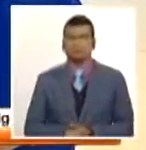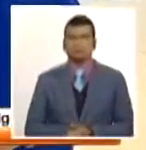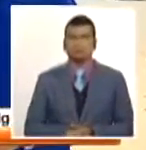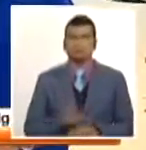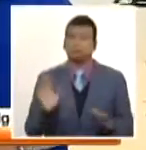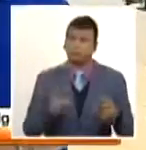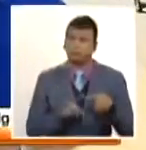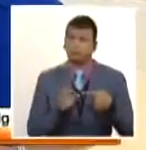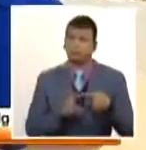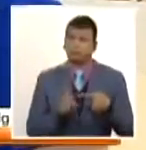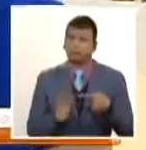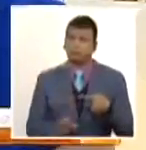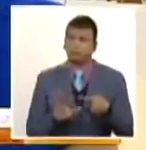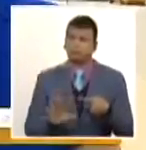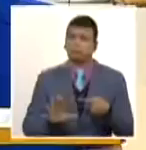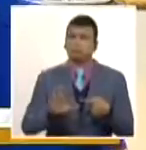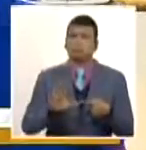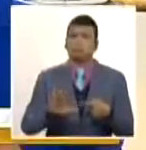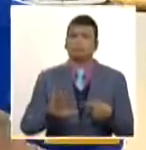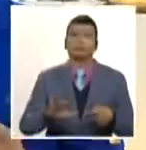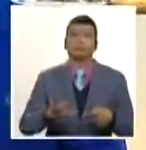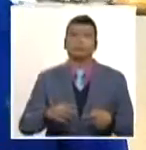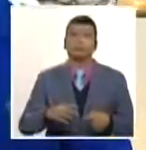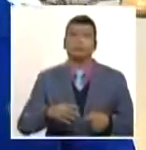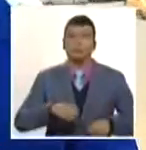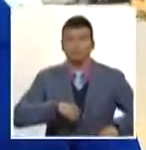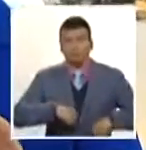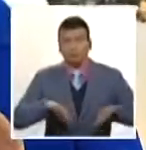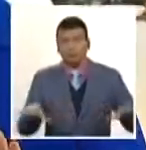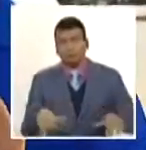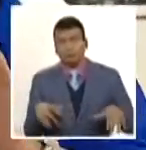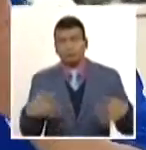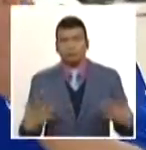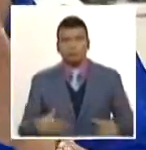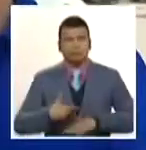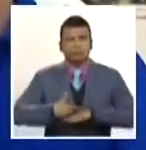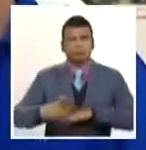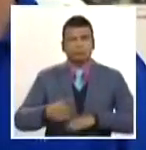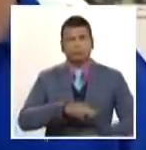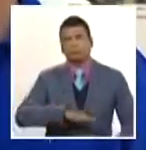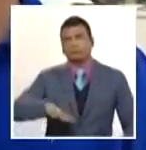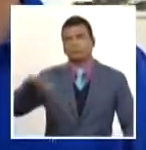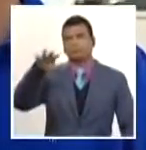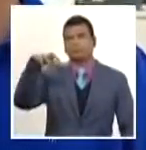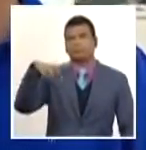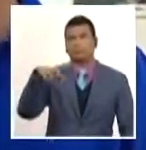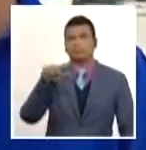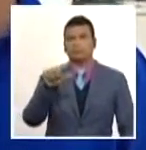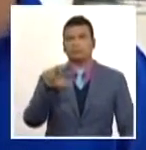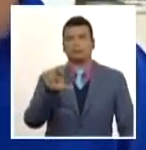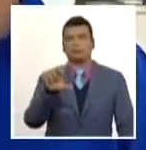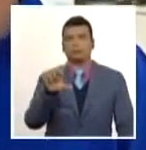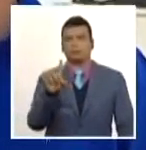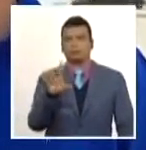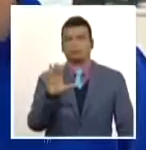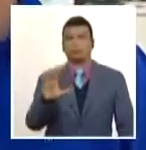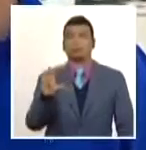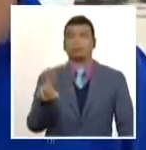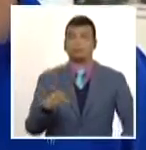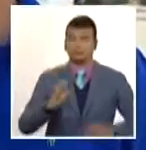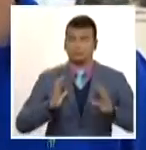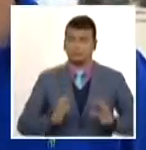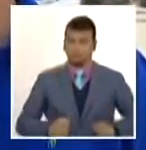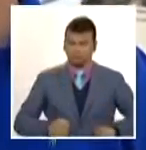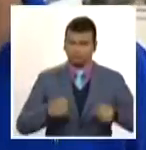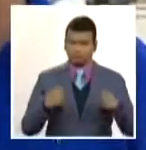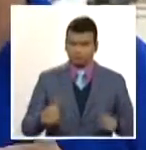hicimos efectivamente una labor físicamente exigente, porque nos subimos por la que llaman la pared, que requiere tener una condición física buena